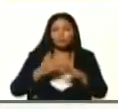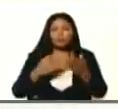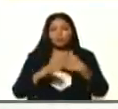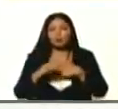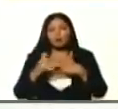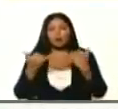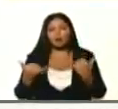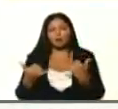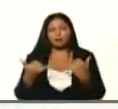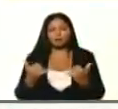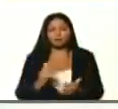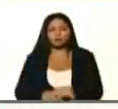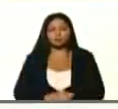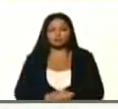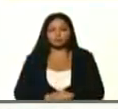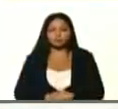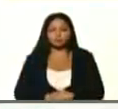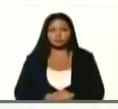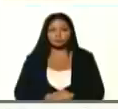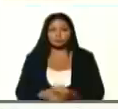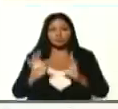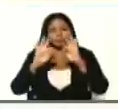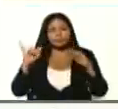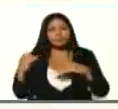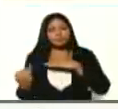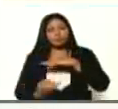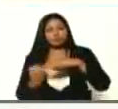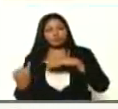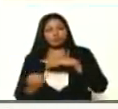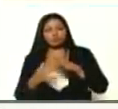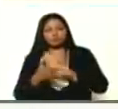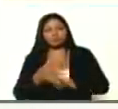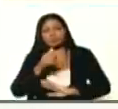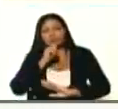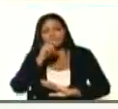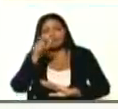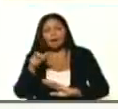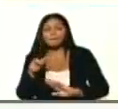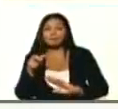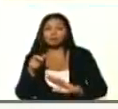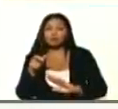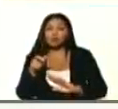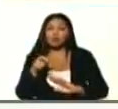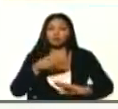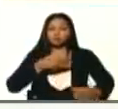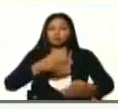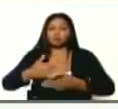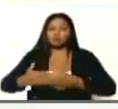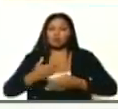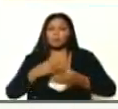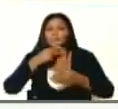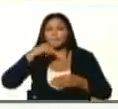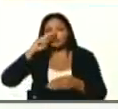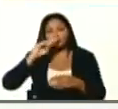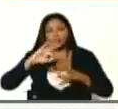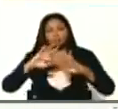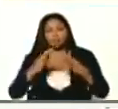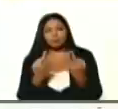este tipo de instituciones son personas comunes, padres de